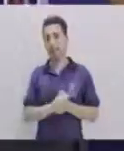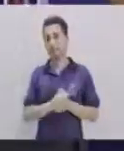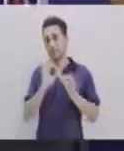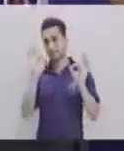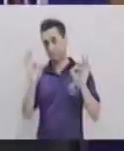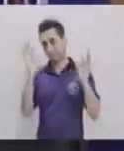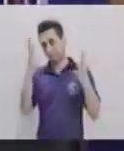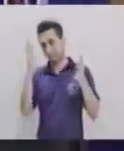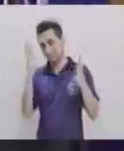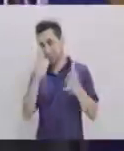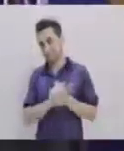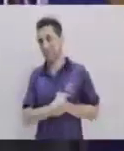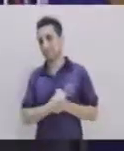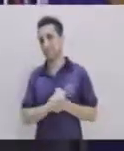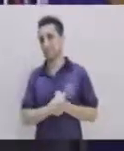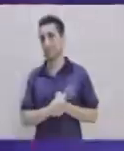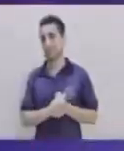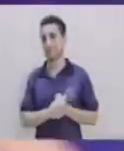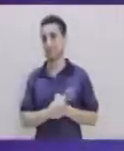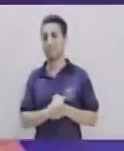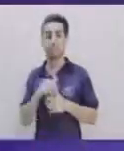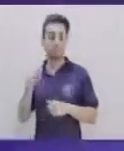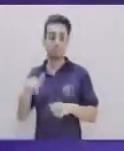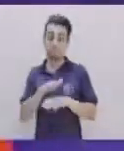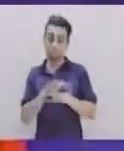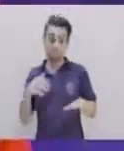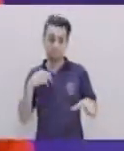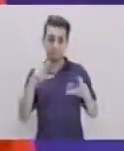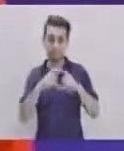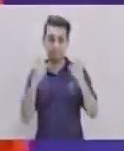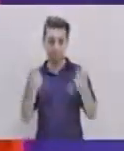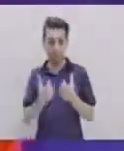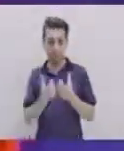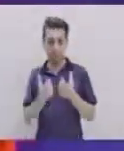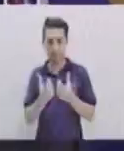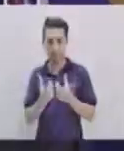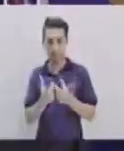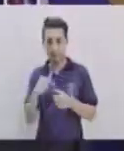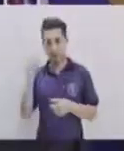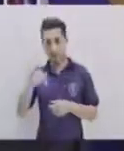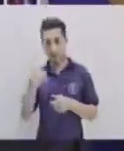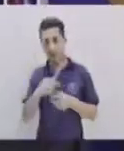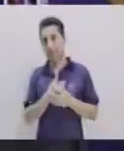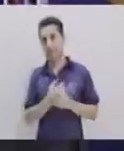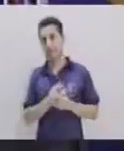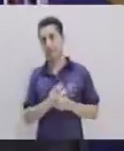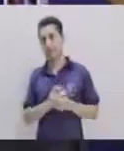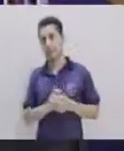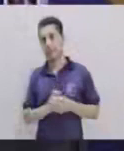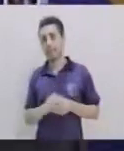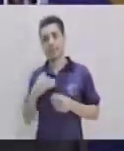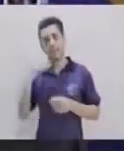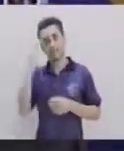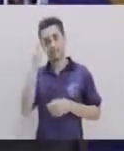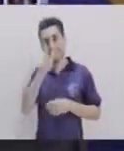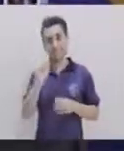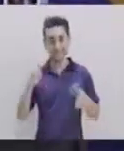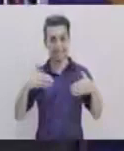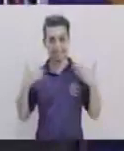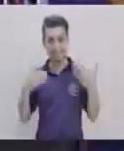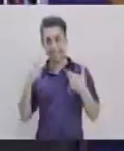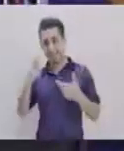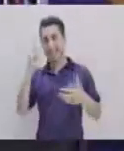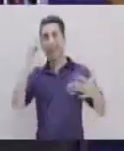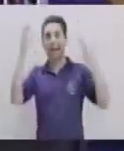Los felicito. Eso está excelente. Con eso terminamos entonces nuestra clase del día de hoy. Yo sé que se divirtieron y que